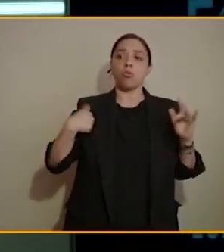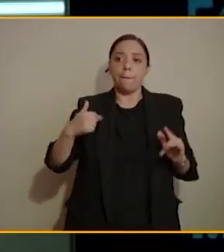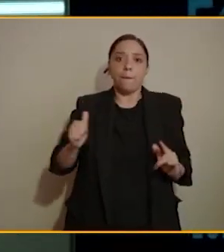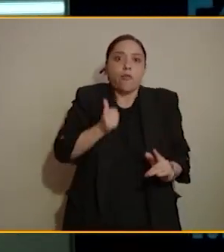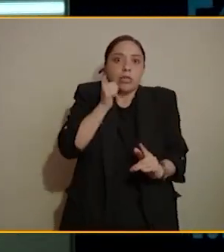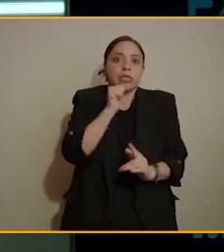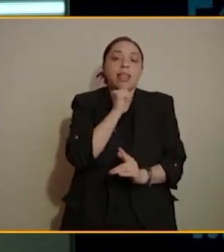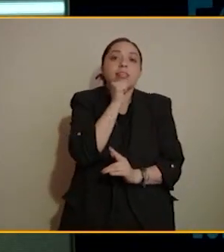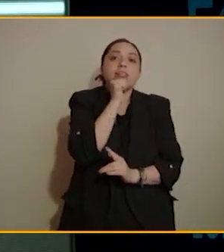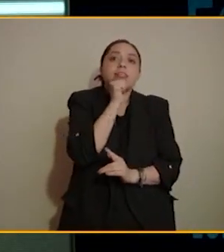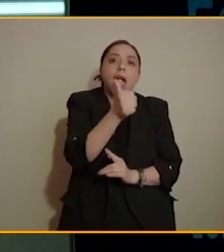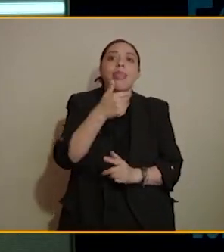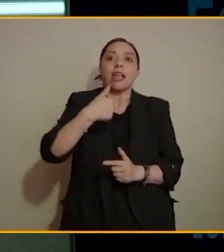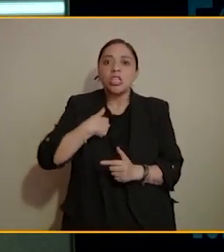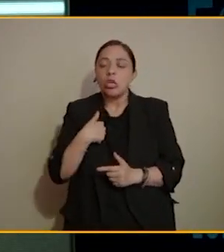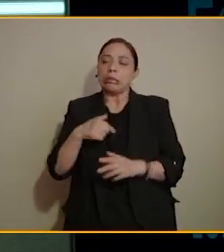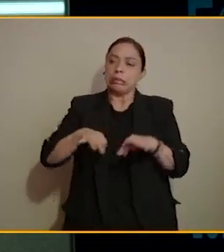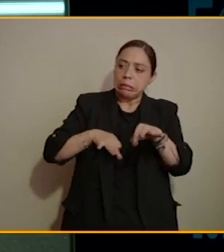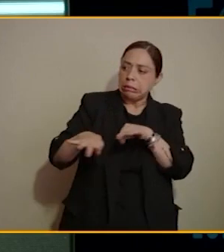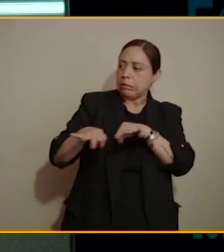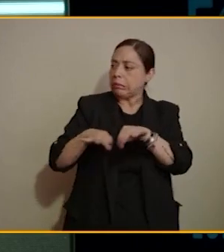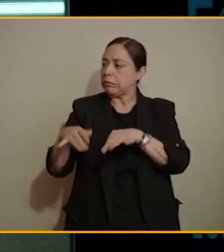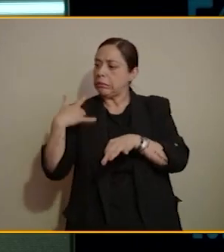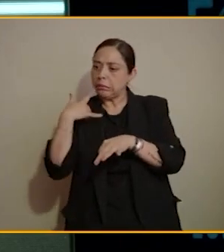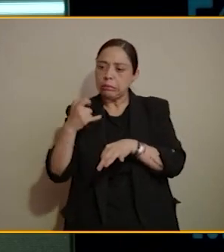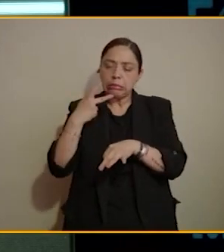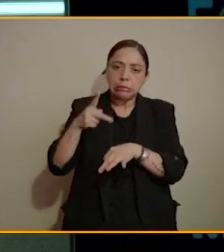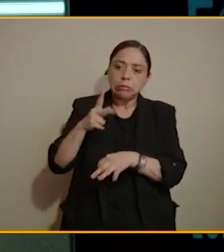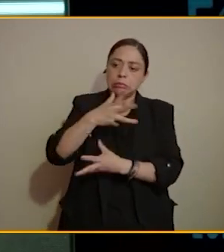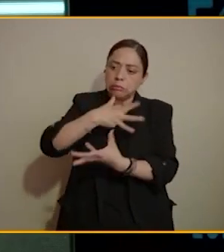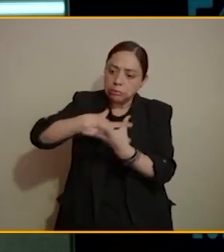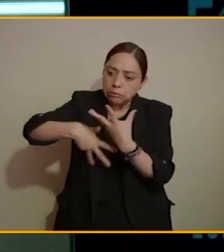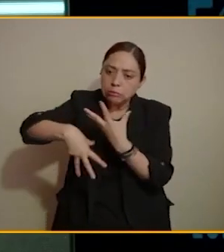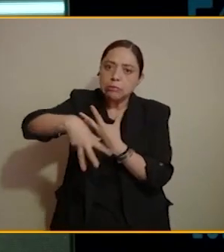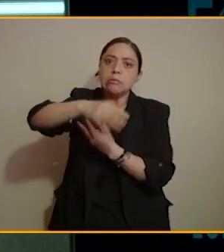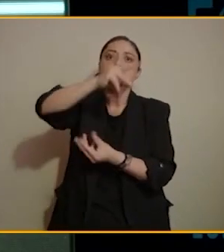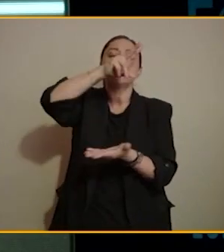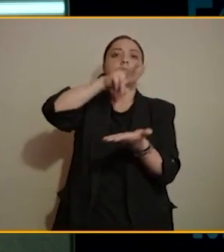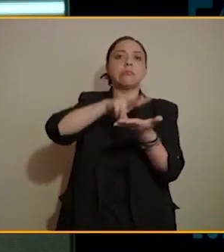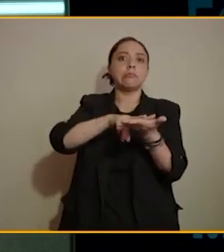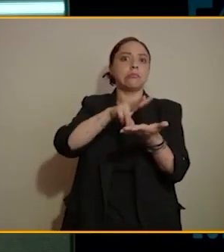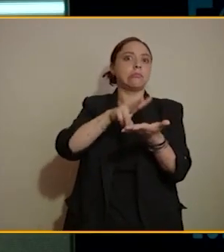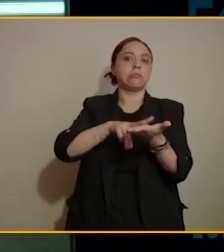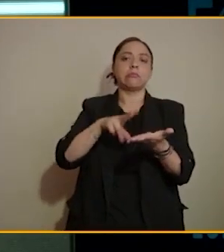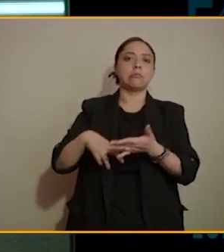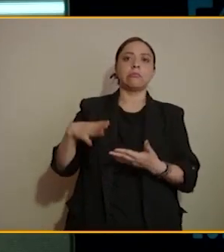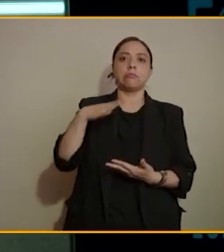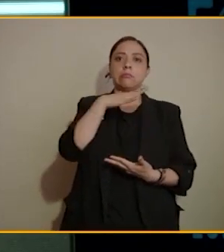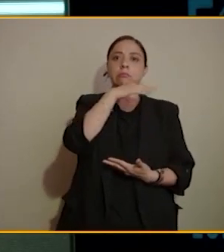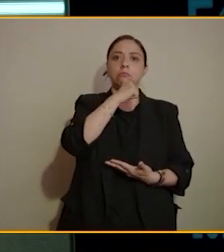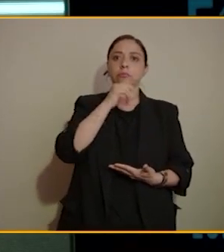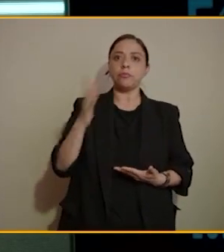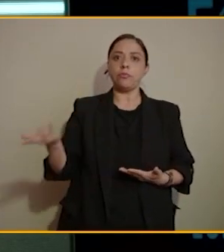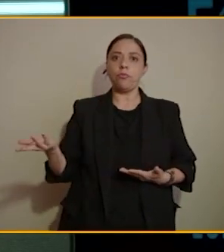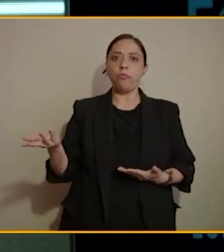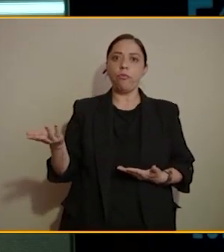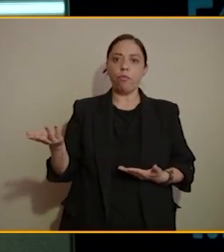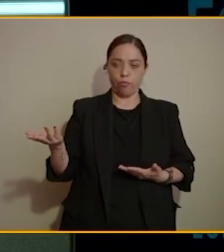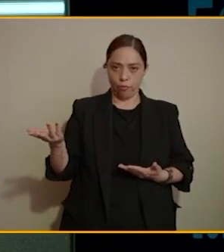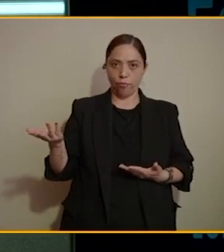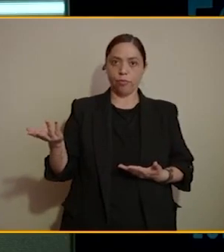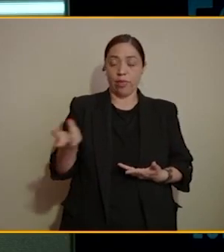para poder ganarlo, sin embargo, no pude maximizar el valor de eso que cayó en mi bolsillo. Y para eso también es